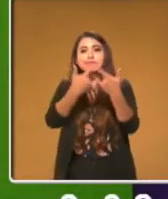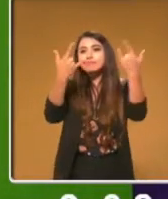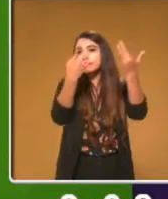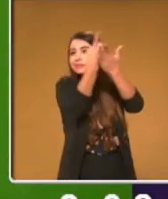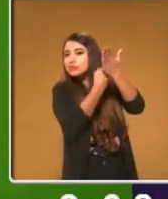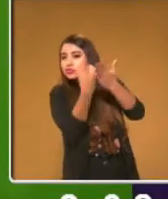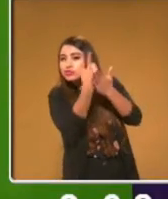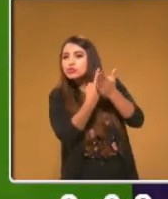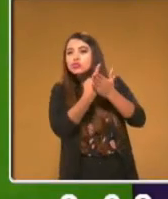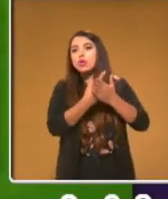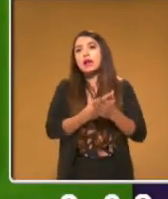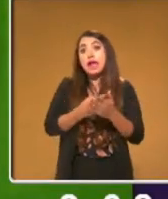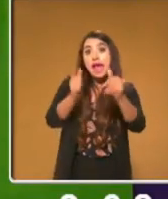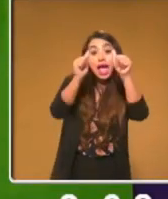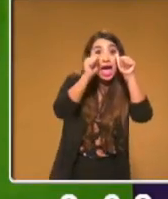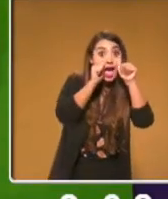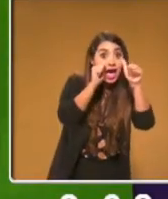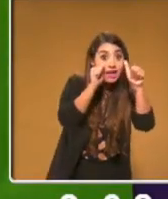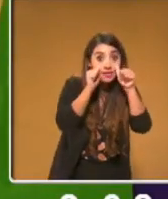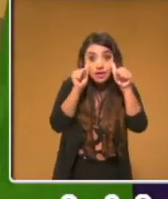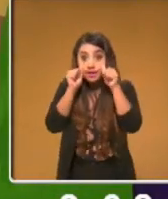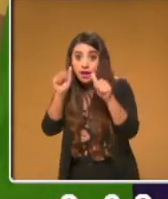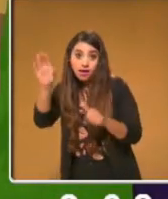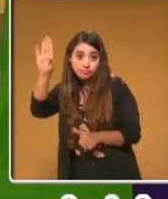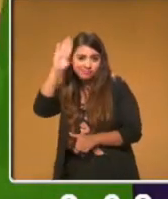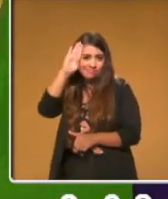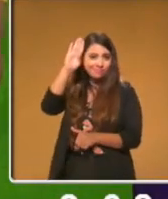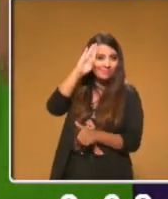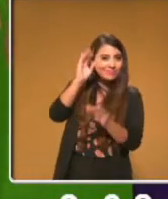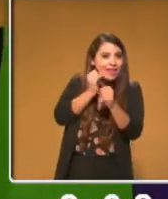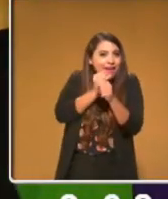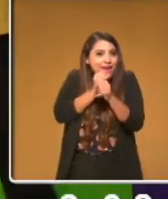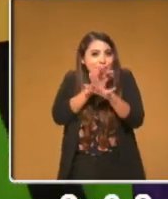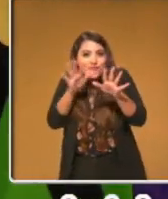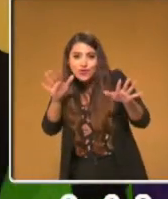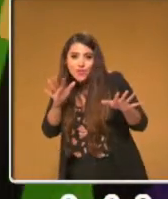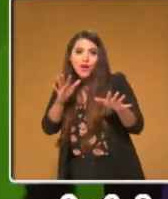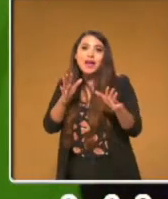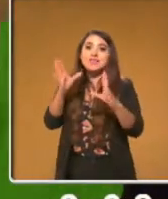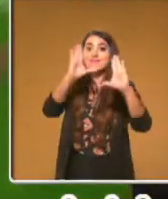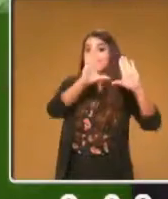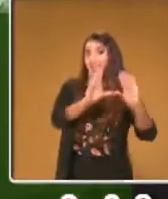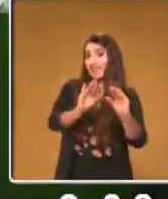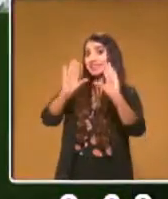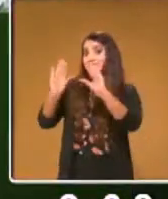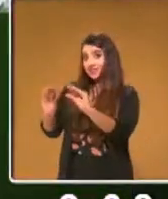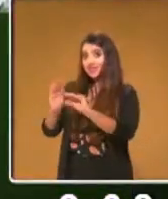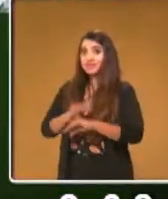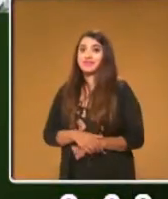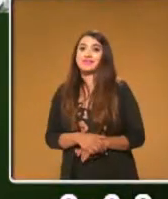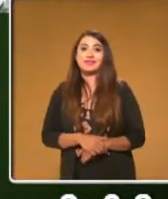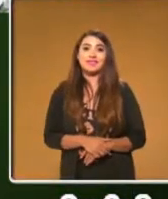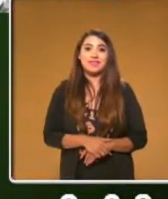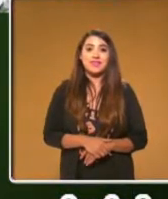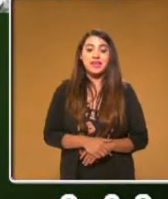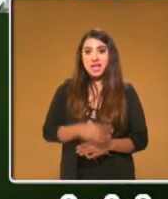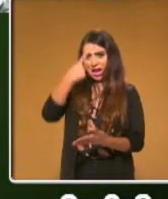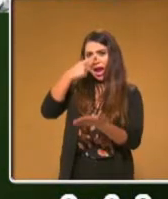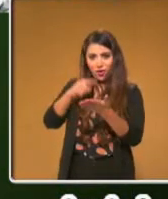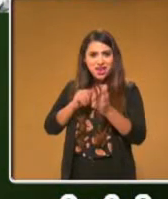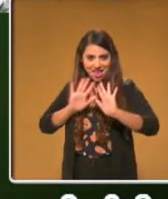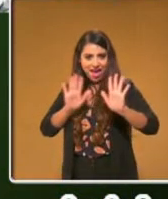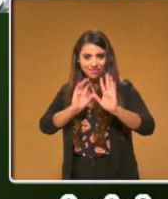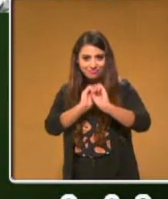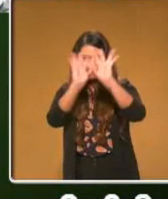es entretener, reflexionar, informar y enseñar. Muy bien, creo que ahora ya les quedó